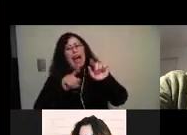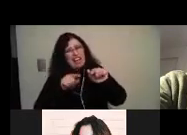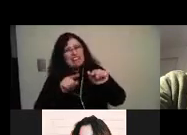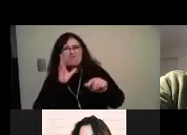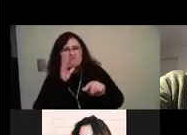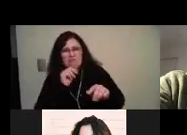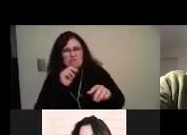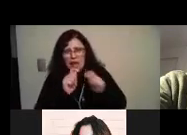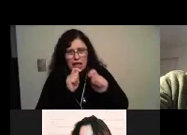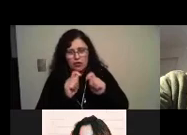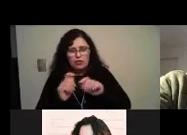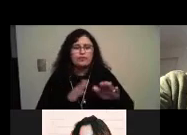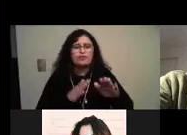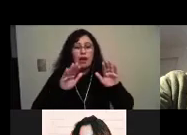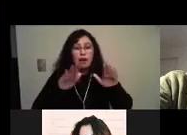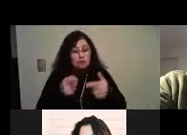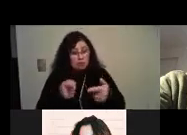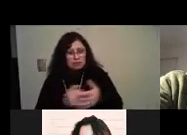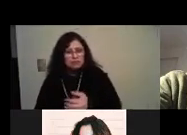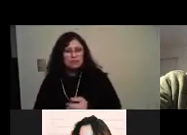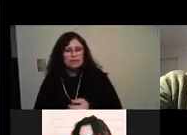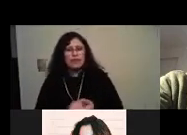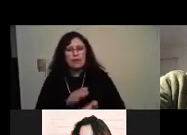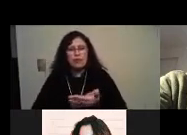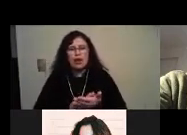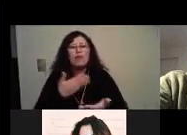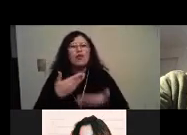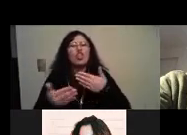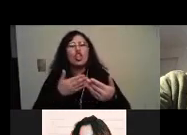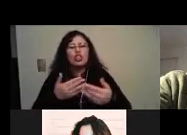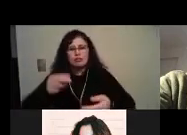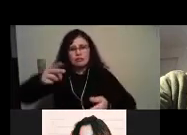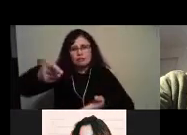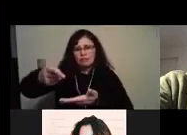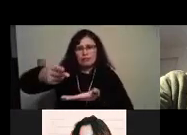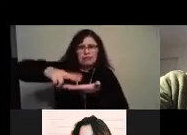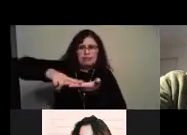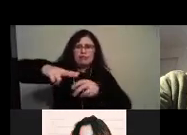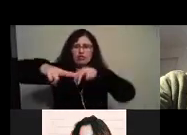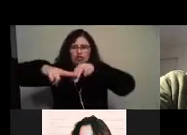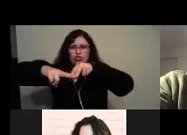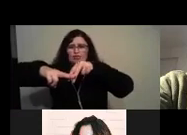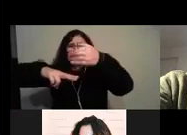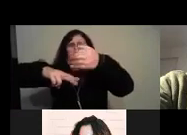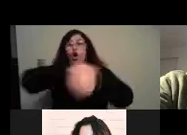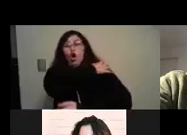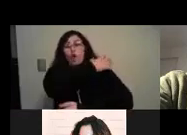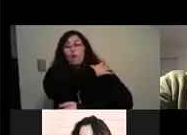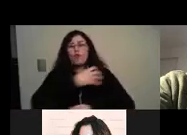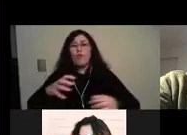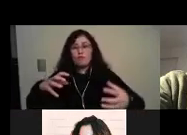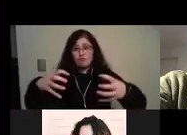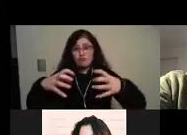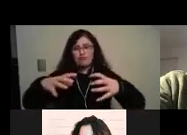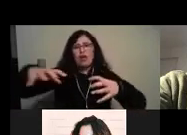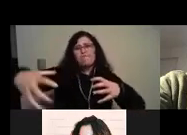Las mismas técnicas de transferencia, ¿cierto? Usted se gana del lado que va a girar, toma hombro, ¿cierto? Toma zona glútea y gira, ¿ya?